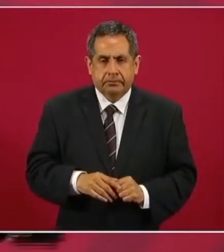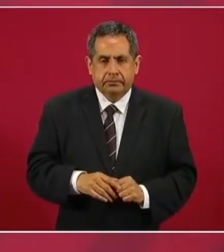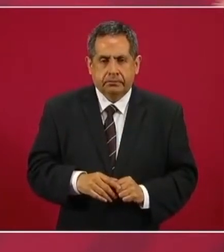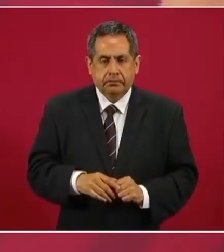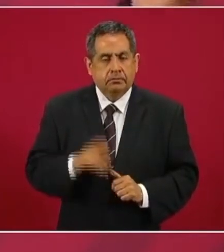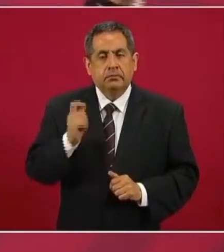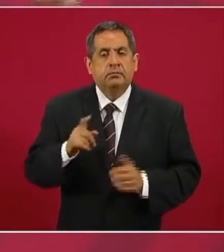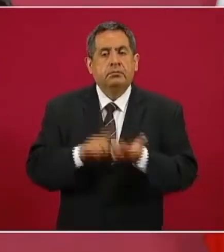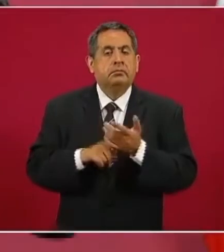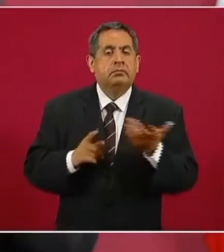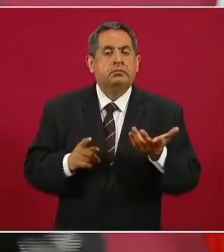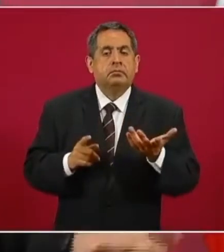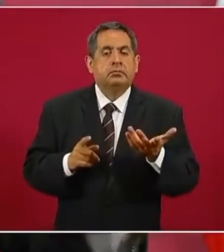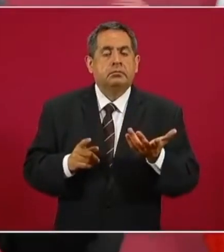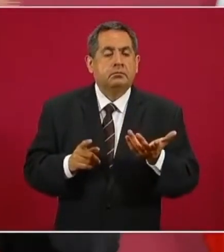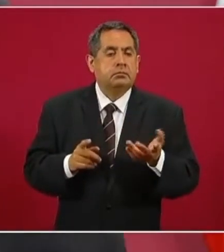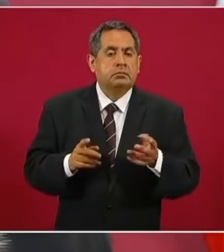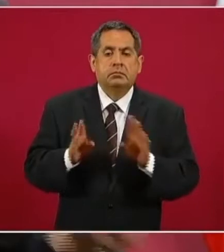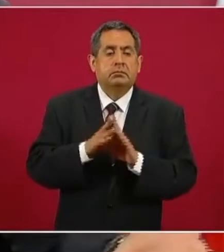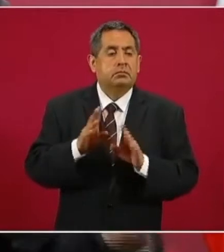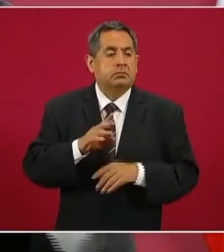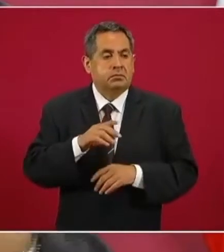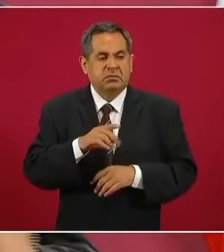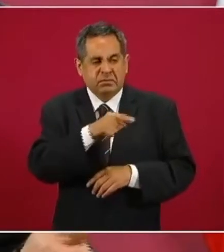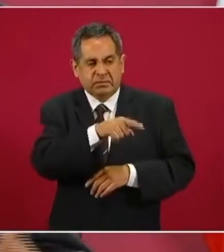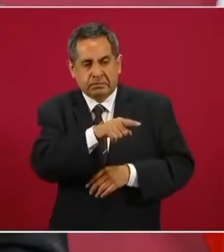de que para afectar a uno de los